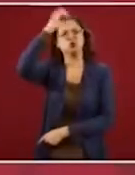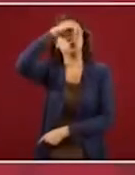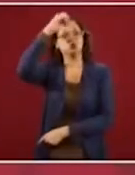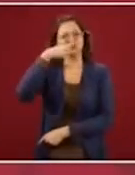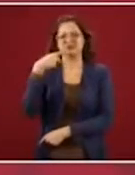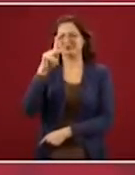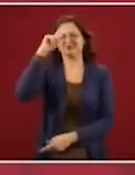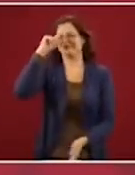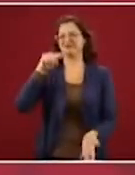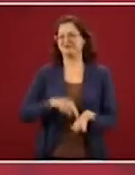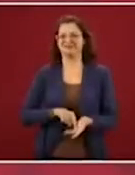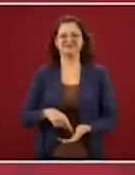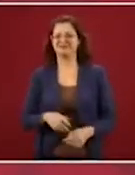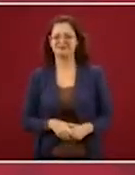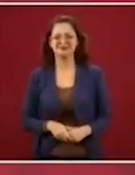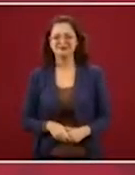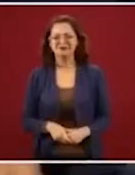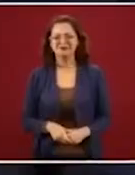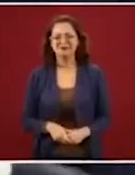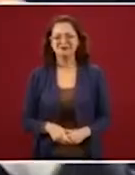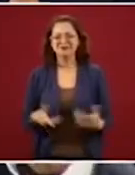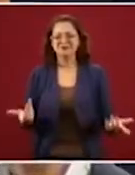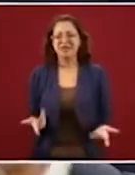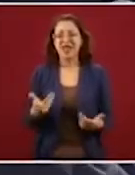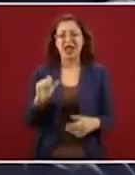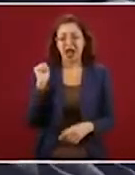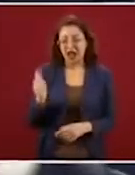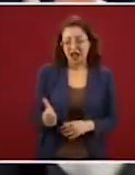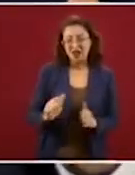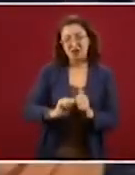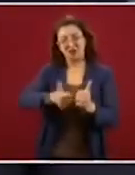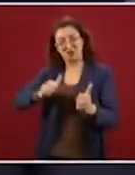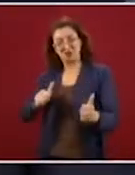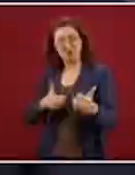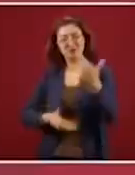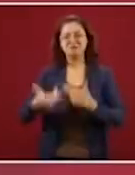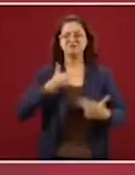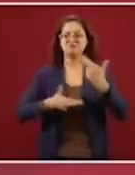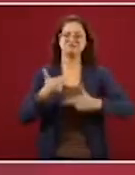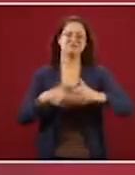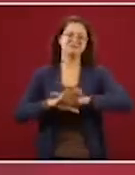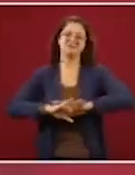pero no va a haber nada, nada que signifique retroceso,